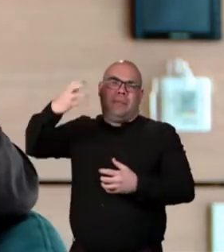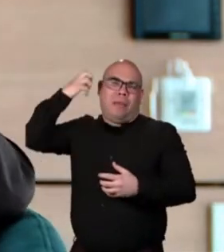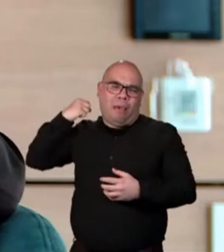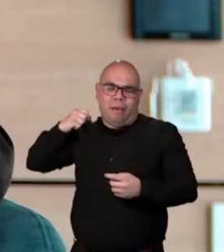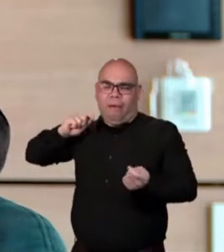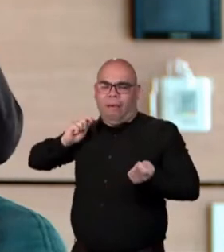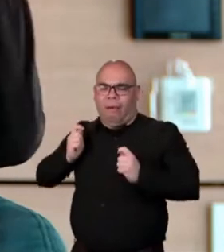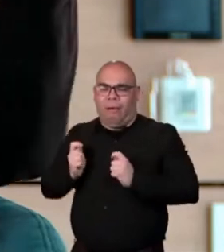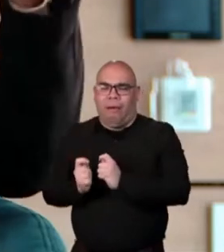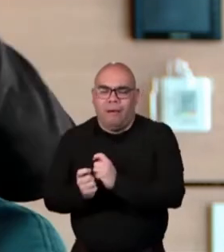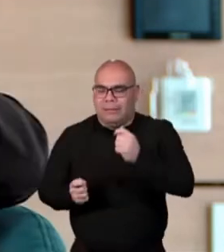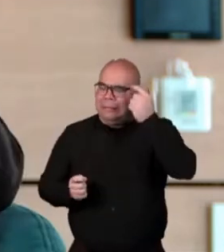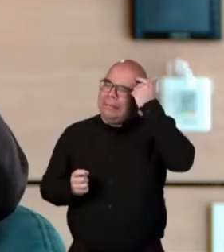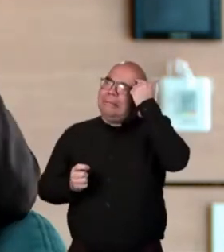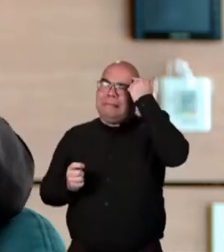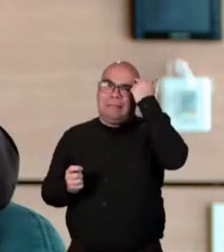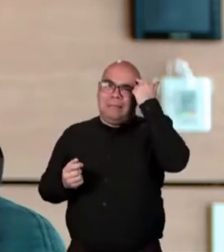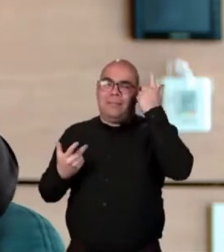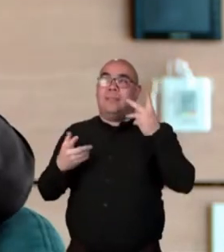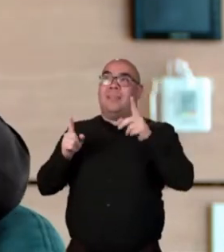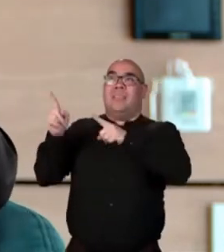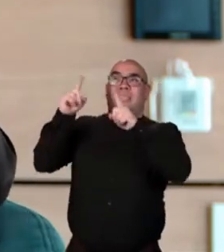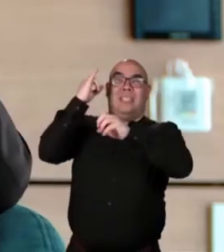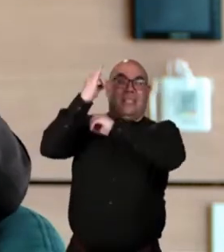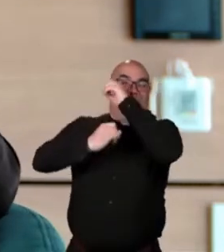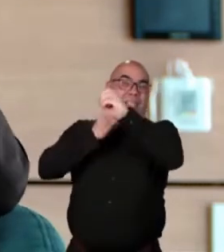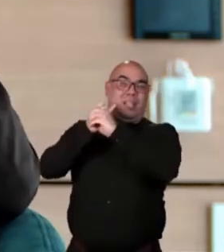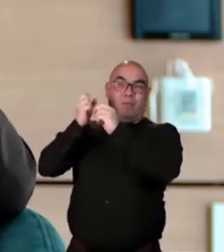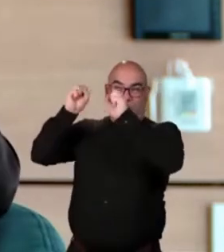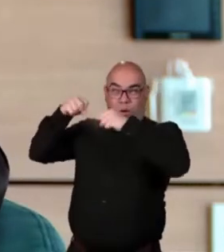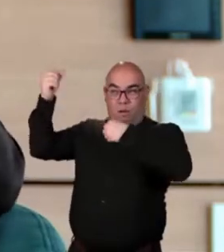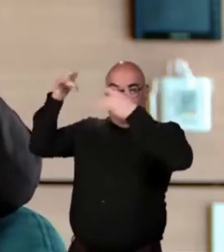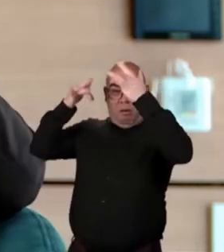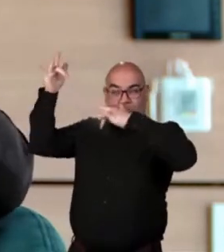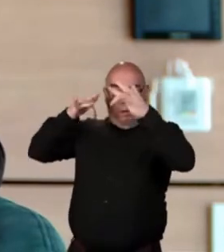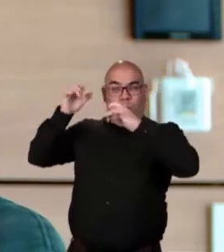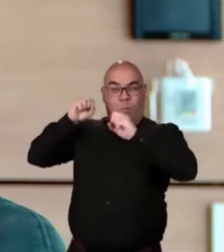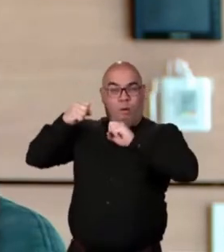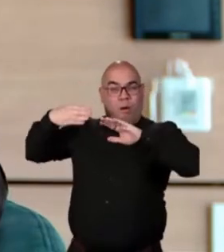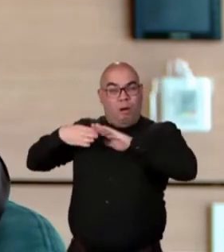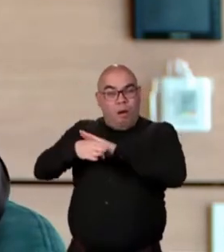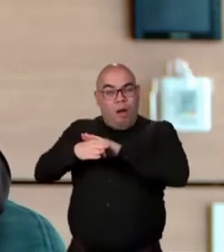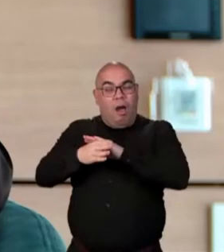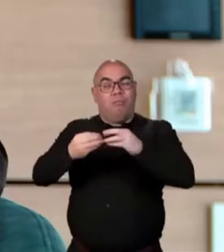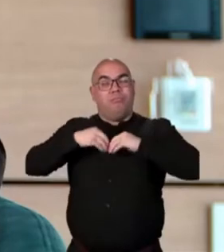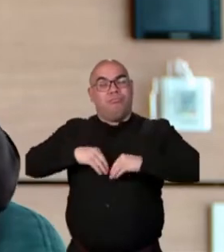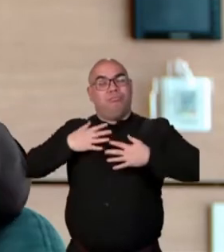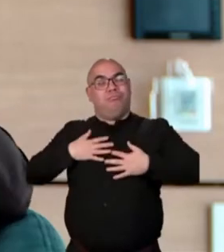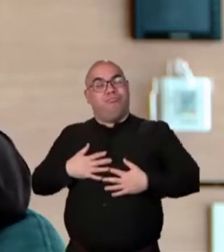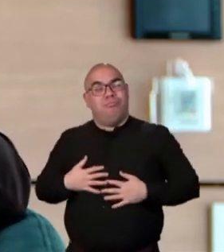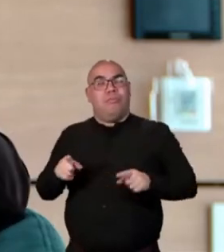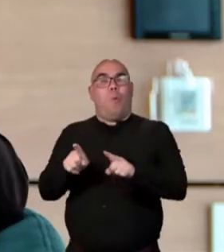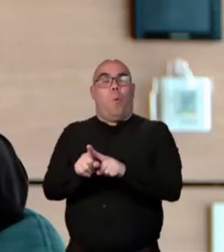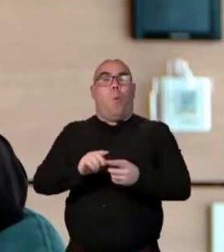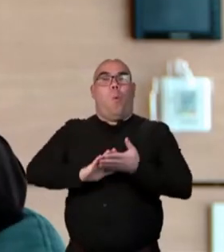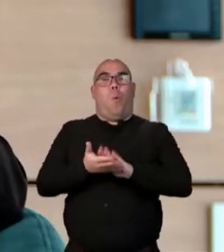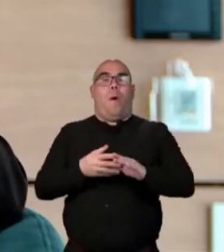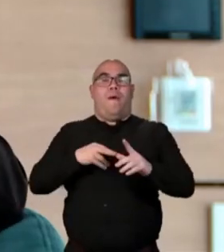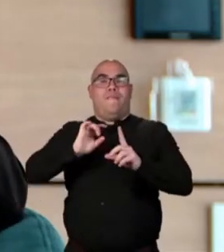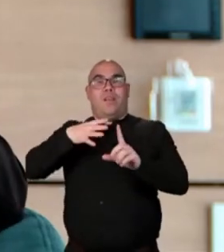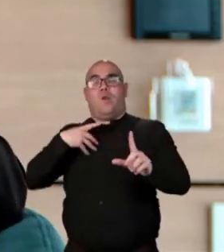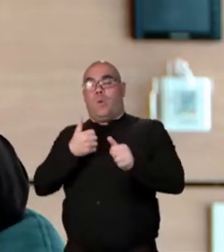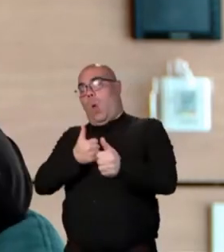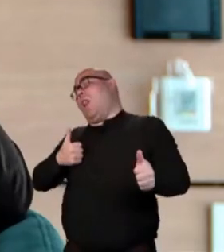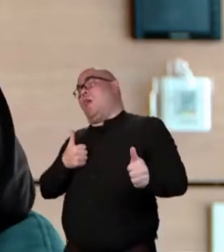listos para que estudiantes internacionales de cualquier lado pudieran llegar y tener acceso y que se sientan parte de la comunidad aún siendo estudiantes virtuales